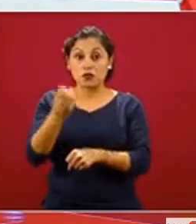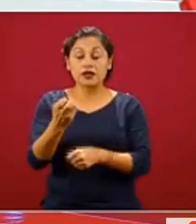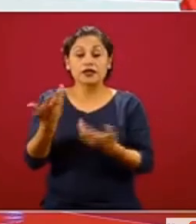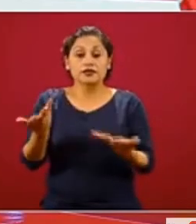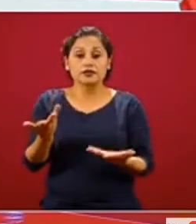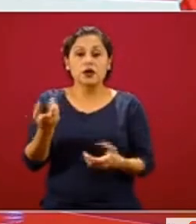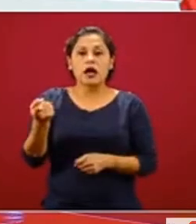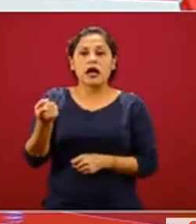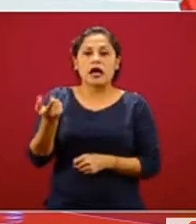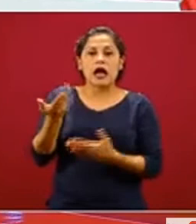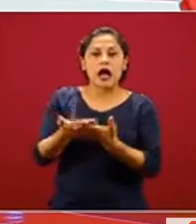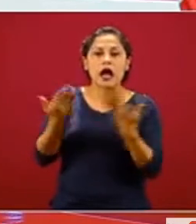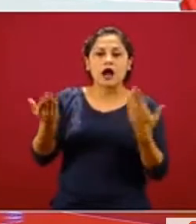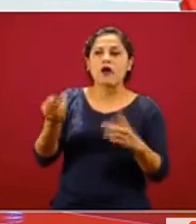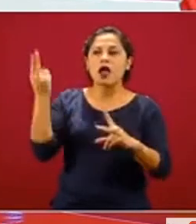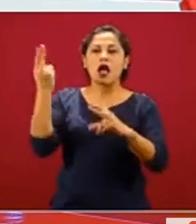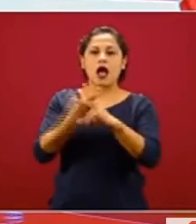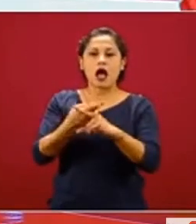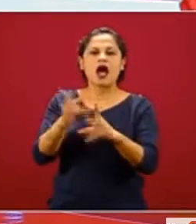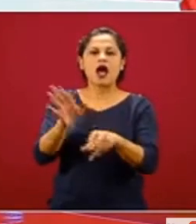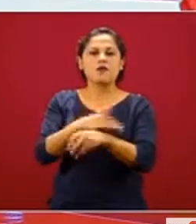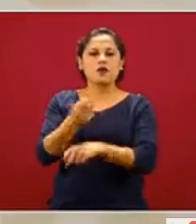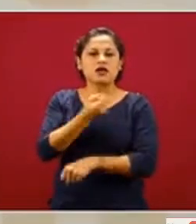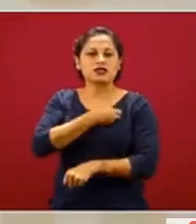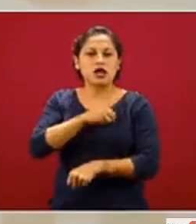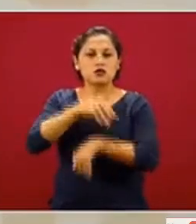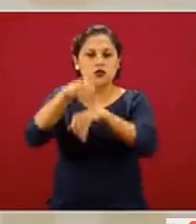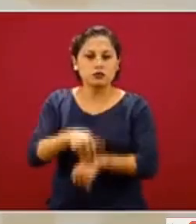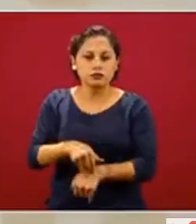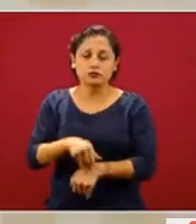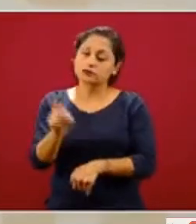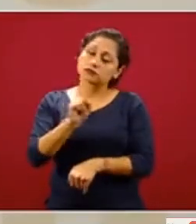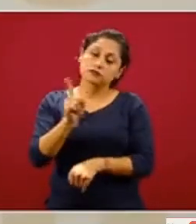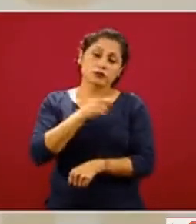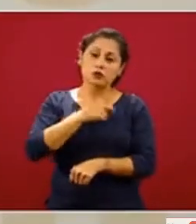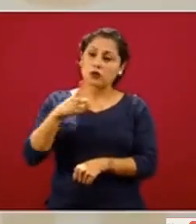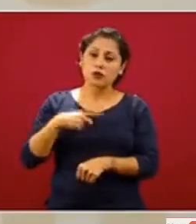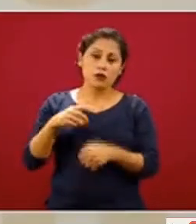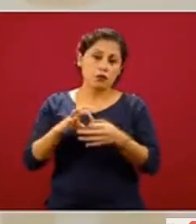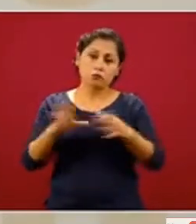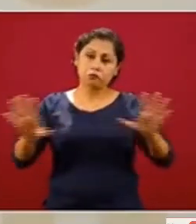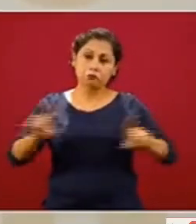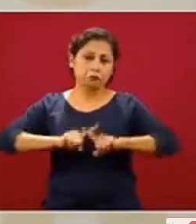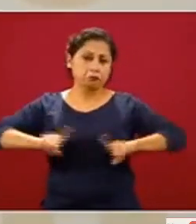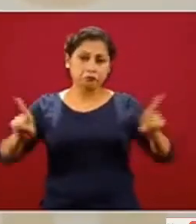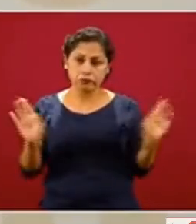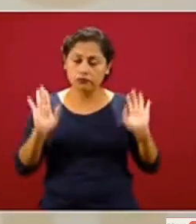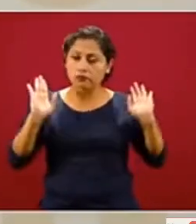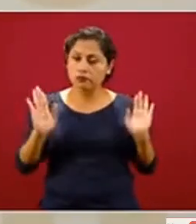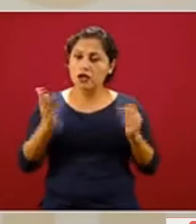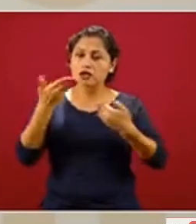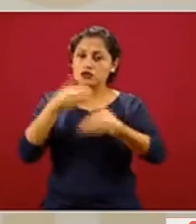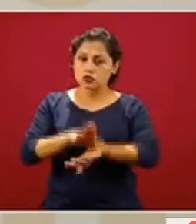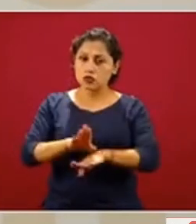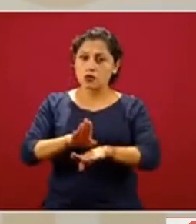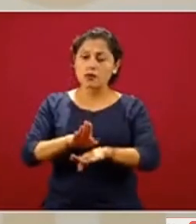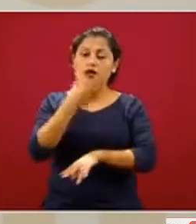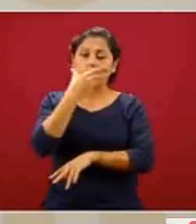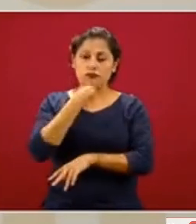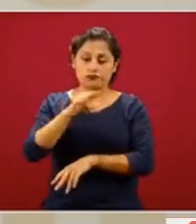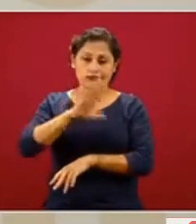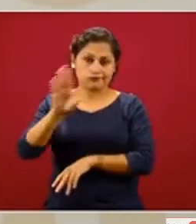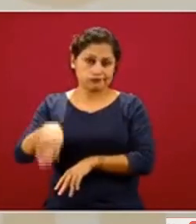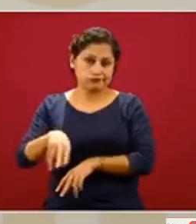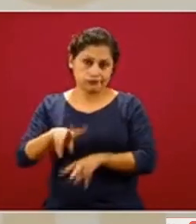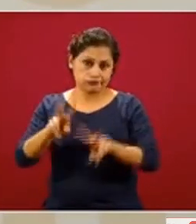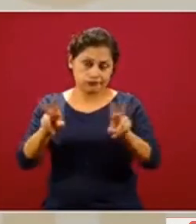de acciones las hace en pro de la salud. Ese es nuestro comentario respecto al caso de Giovanni López.